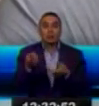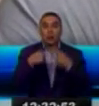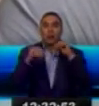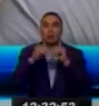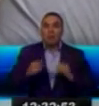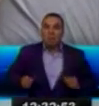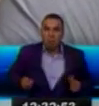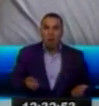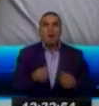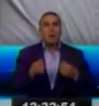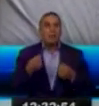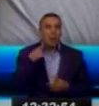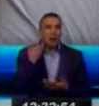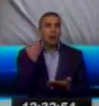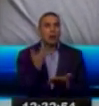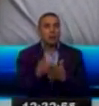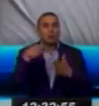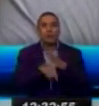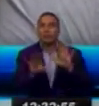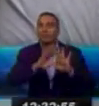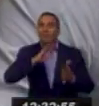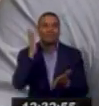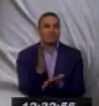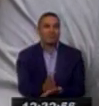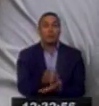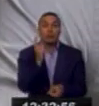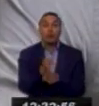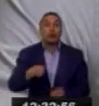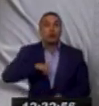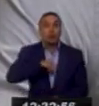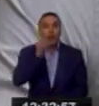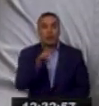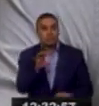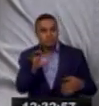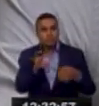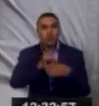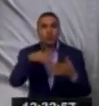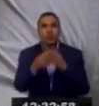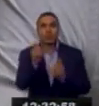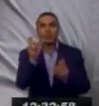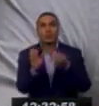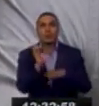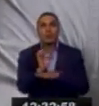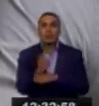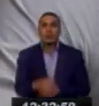Yo creo que eso no puede volver y eso debe de ser un elemento que nos debe de unir a los ecuatorianos.